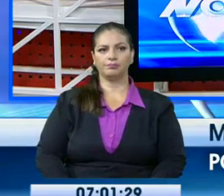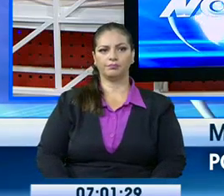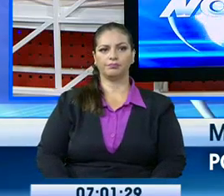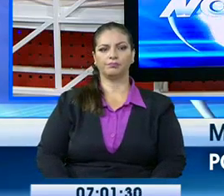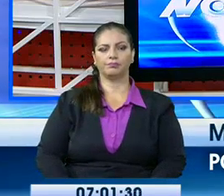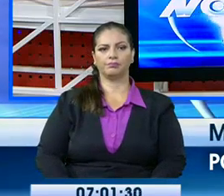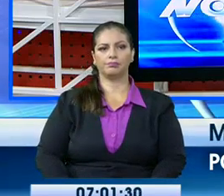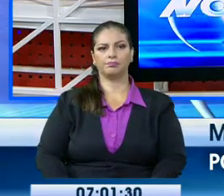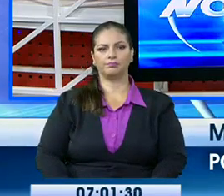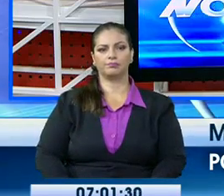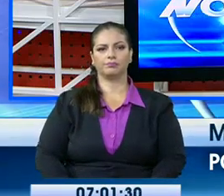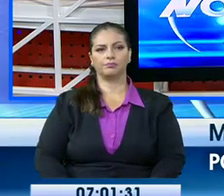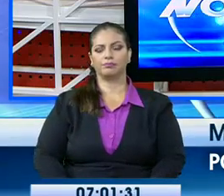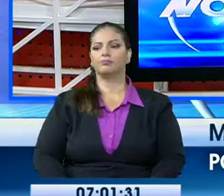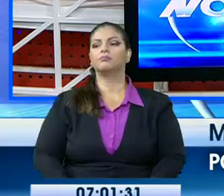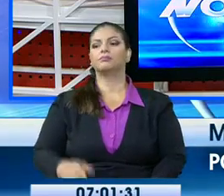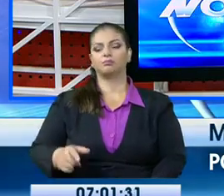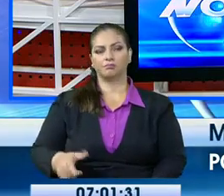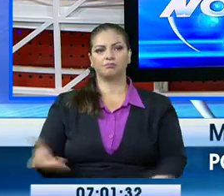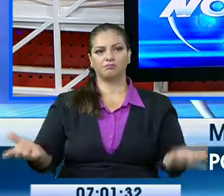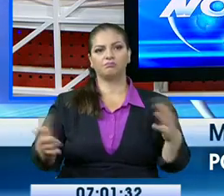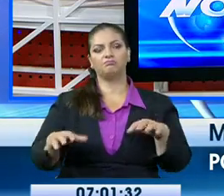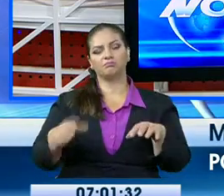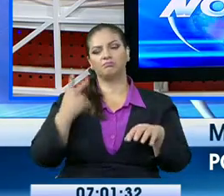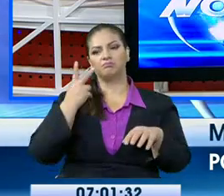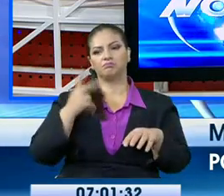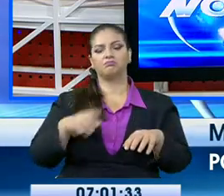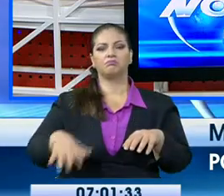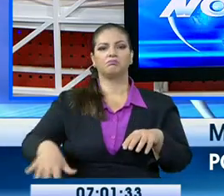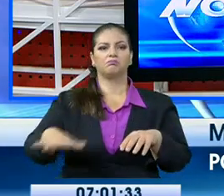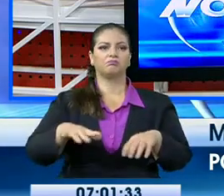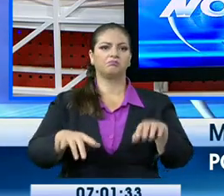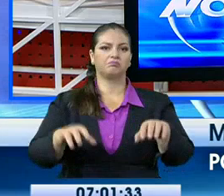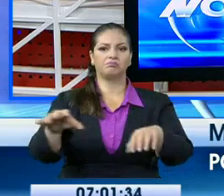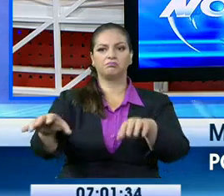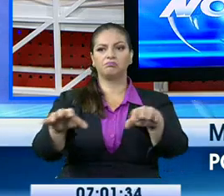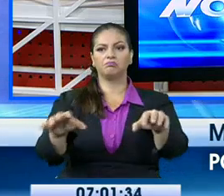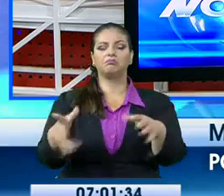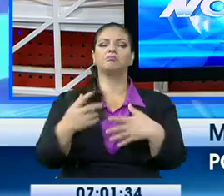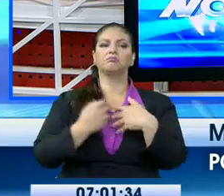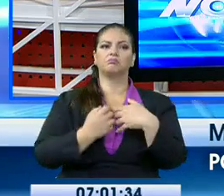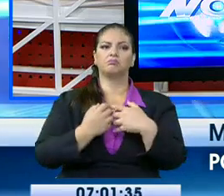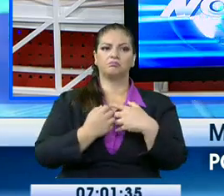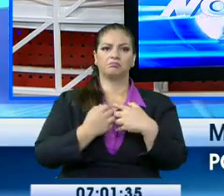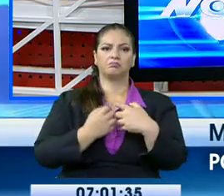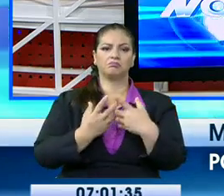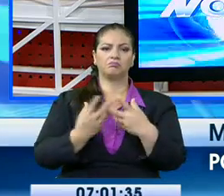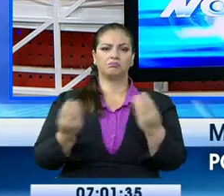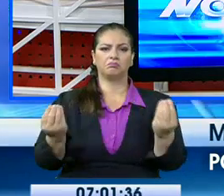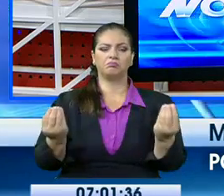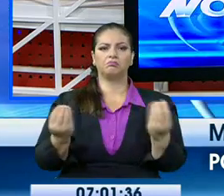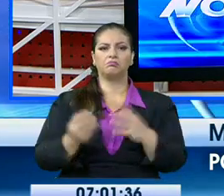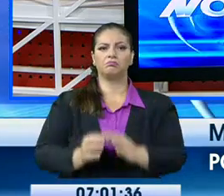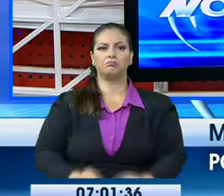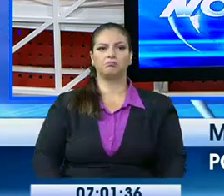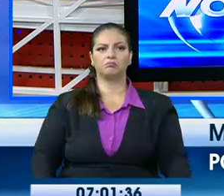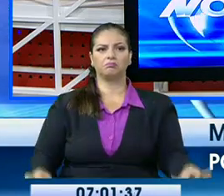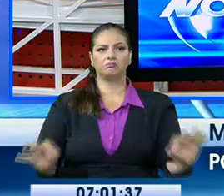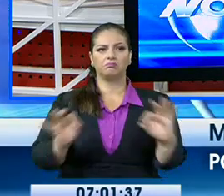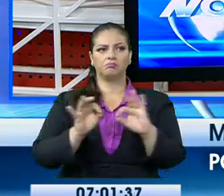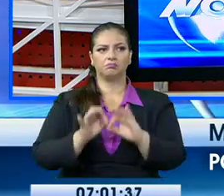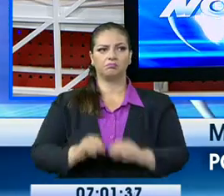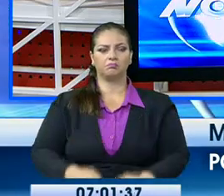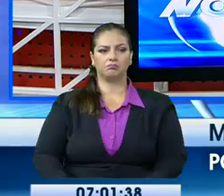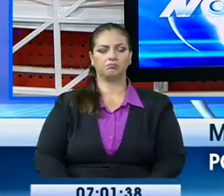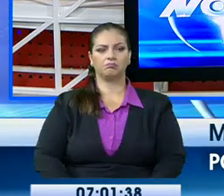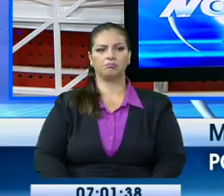sector, a todos los sectores que hay. Que hay las personas que ahí habitan en el sector, que es muy amplio, o sea, no solamente el Cóndor, como bien decía el señor